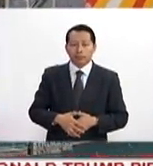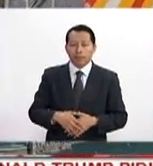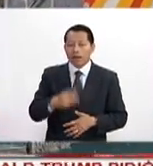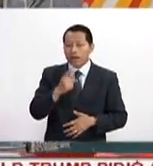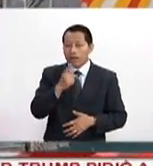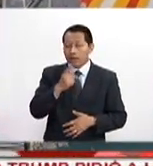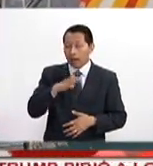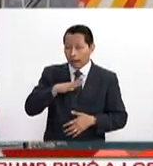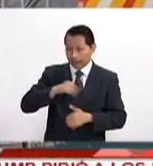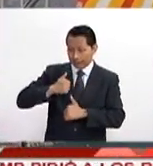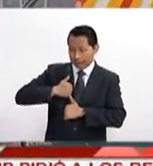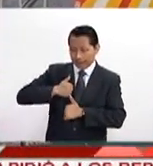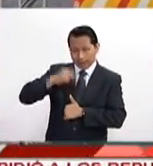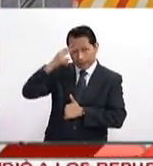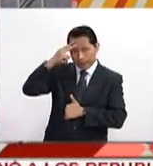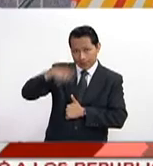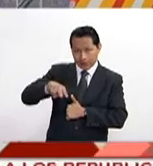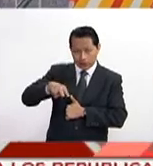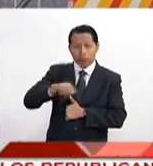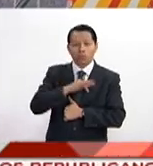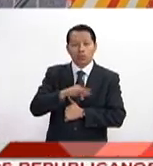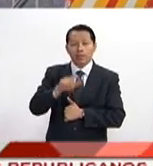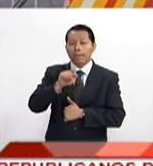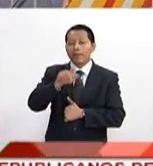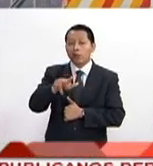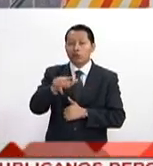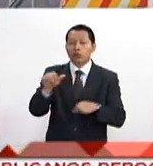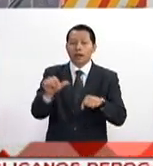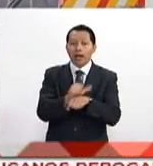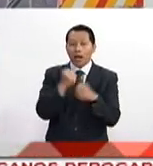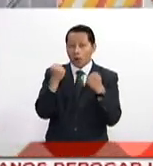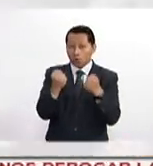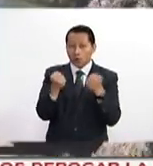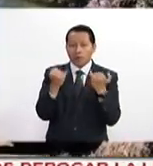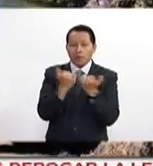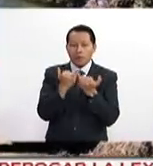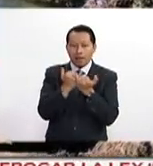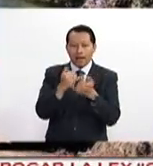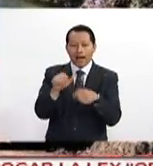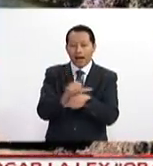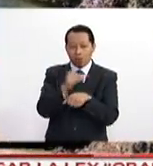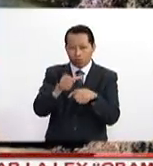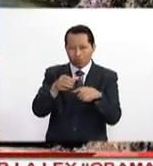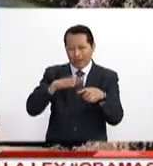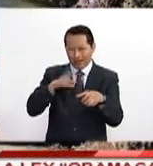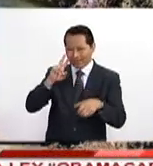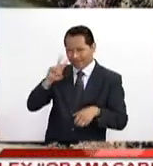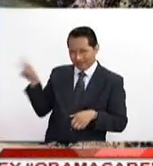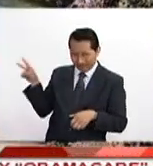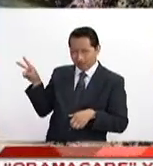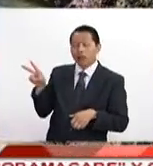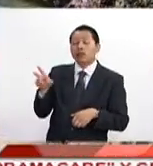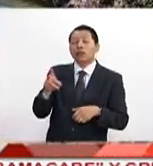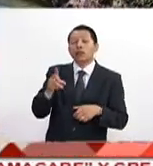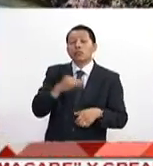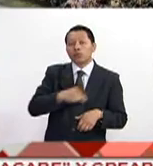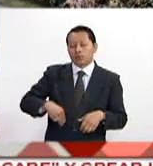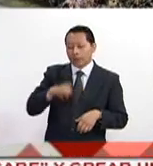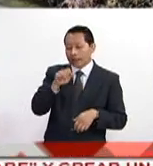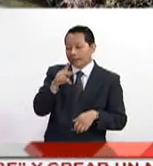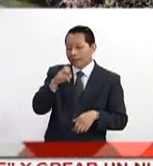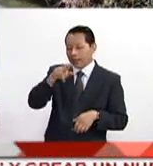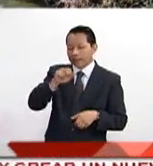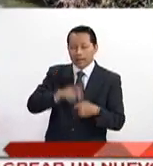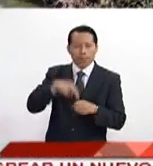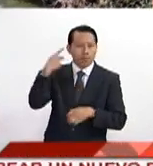Elementos del ejército mexicano lograron asegurar 28 vehículos y un autotanque en el municipio de Esperanza, en el estado de Puebla. Los